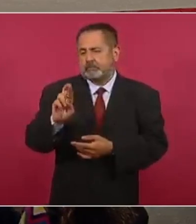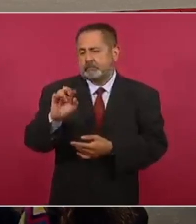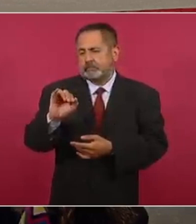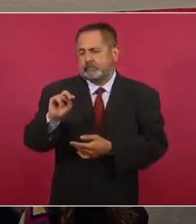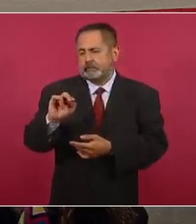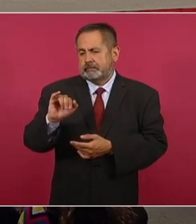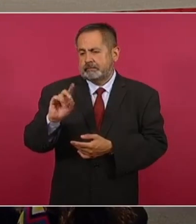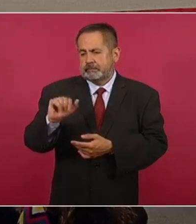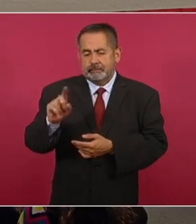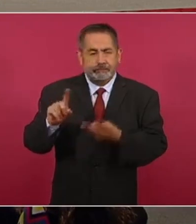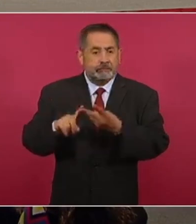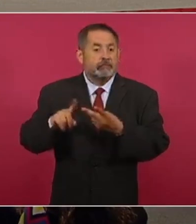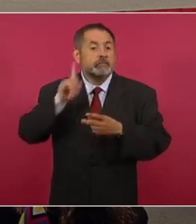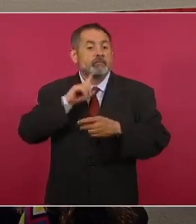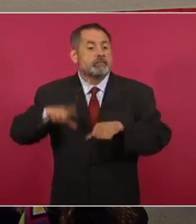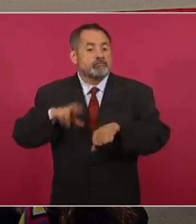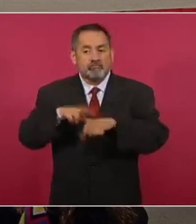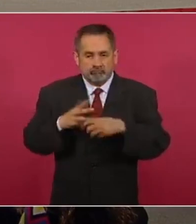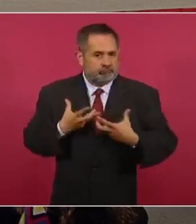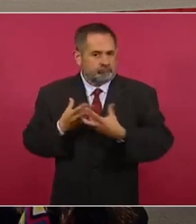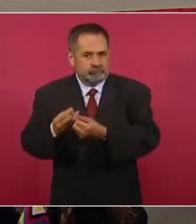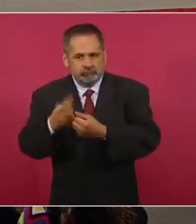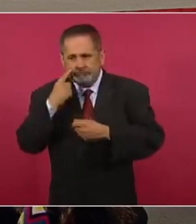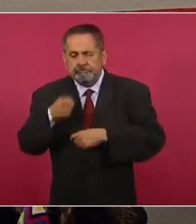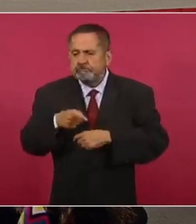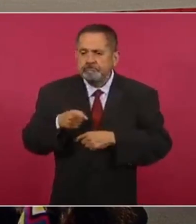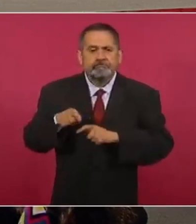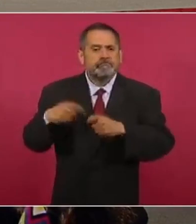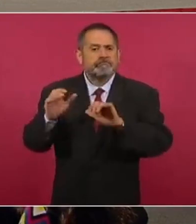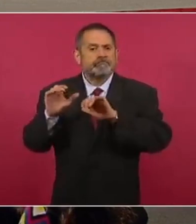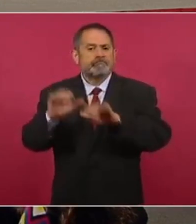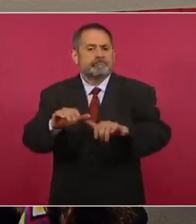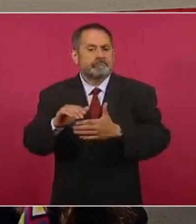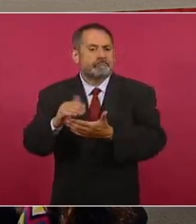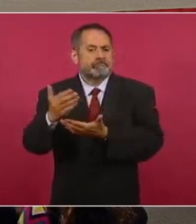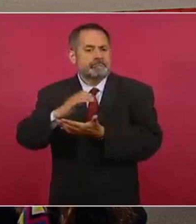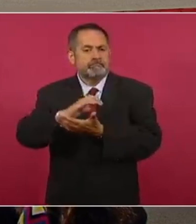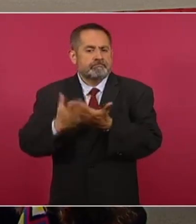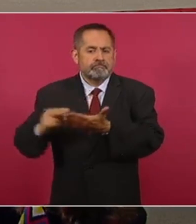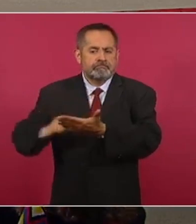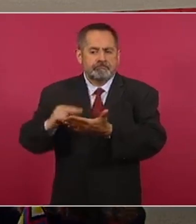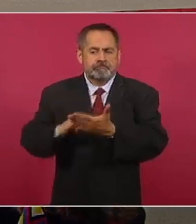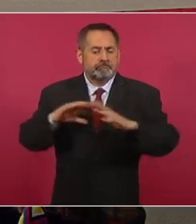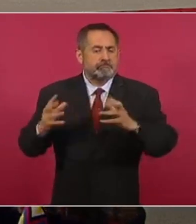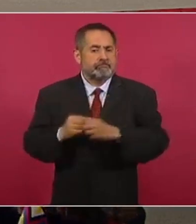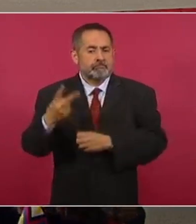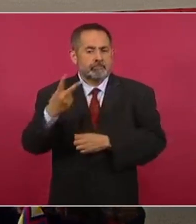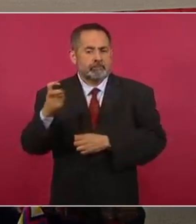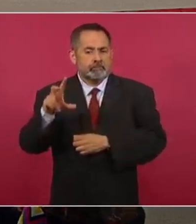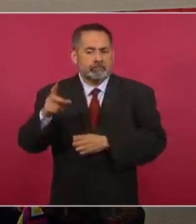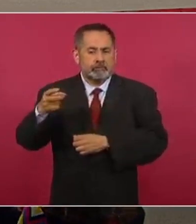gobernadora lorena cuéllar cisneros a un ejercicio de contratación de personal fueron 238 trabajadores